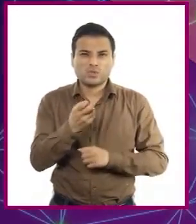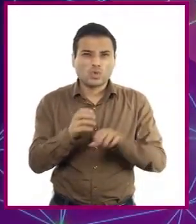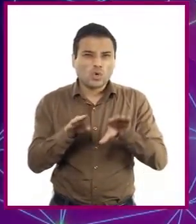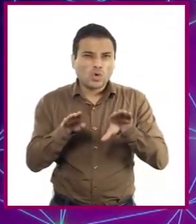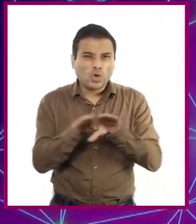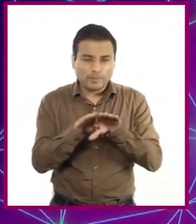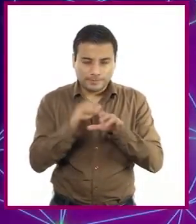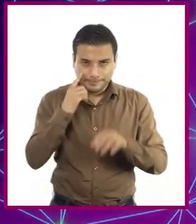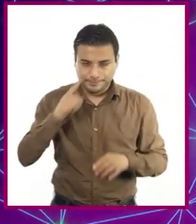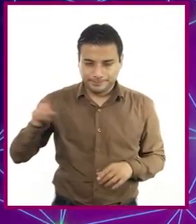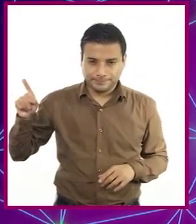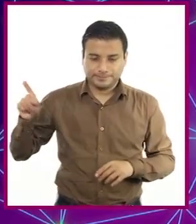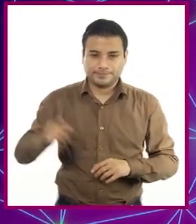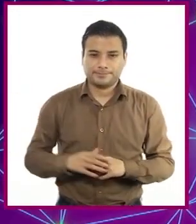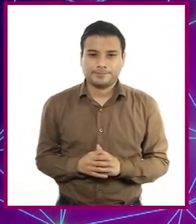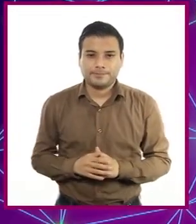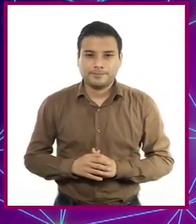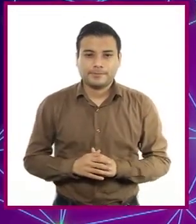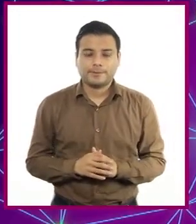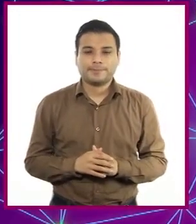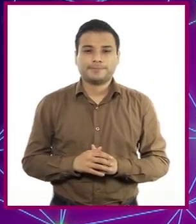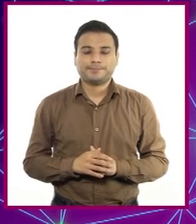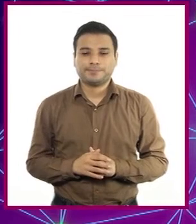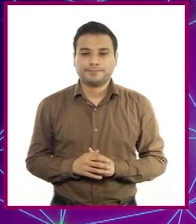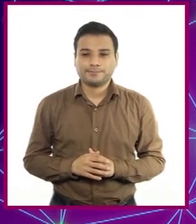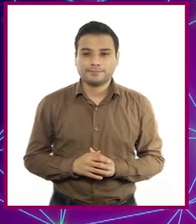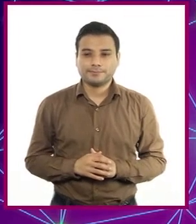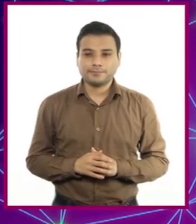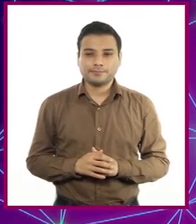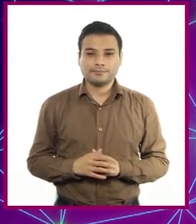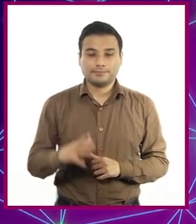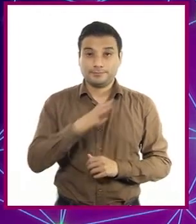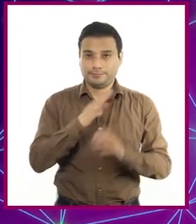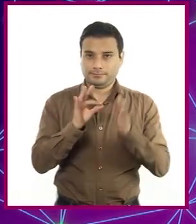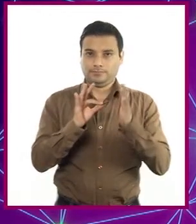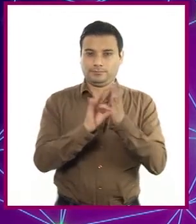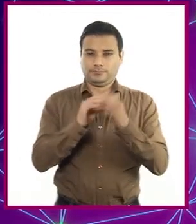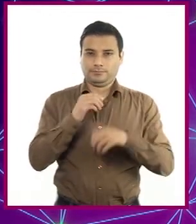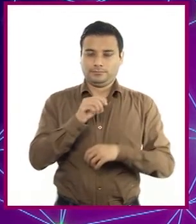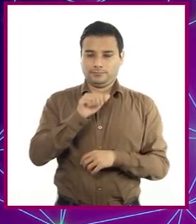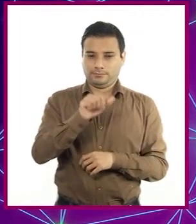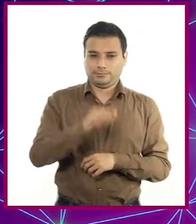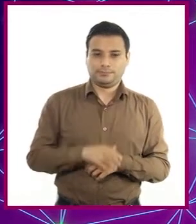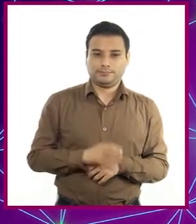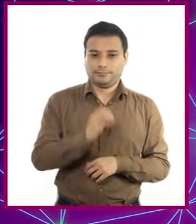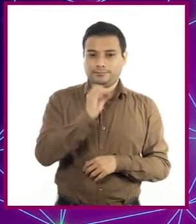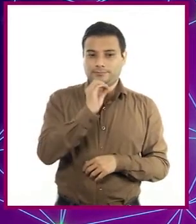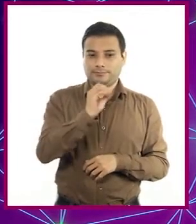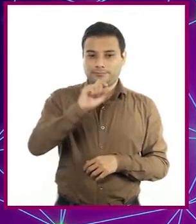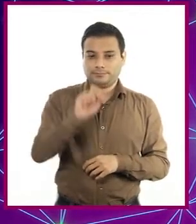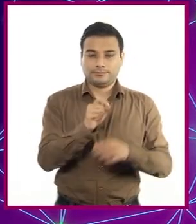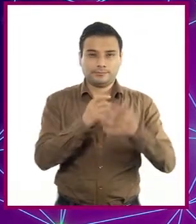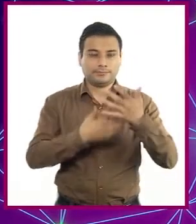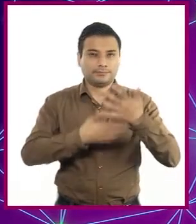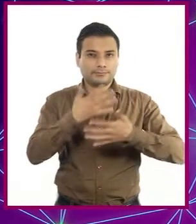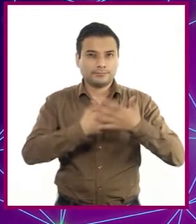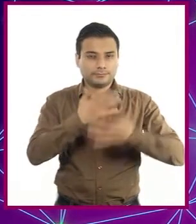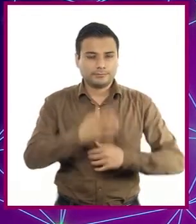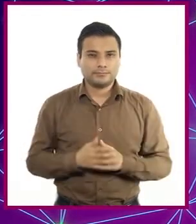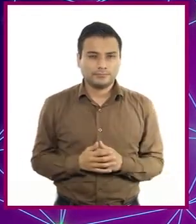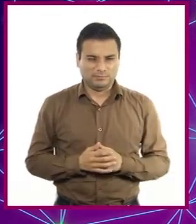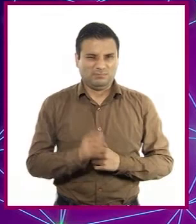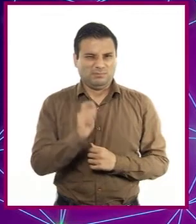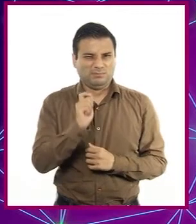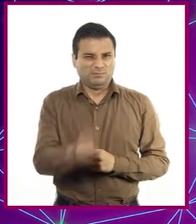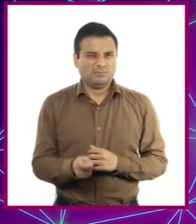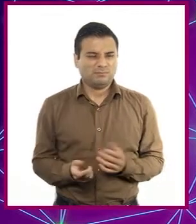obtuvieron la siguiente gráfica. Se observa una primera coordenada, a 0,15. ¿Qué información podemos asociar